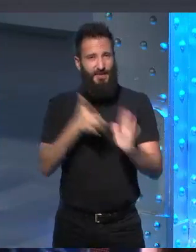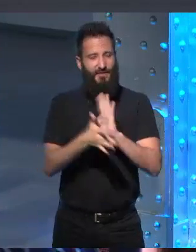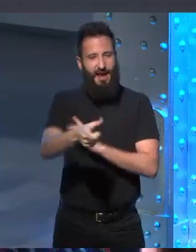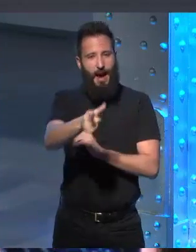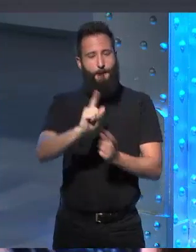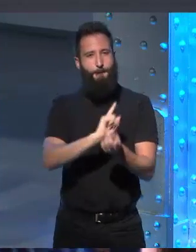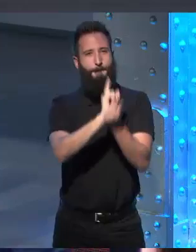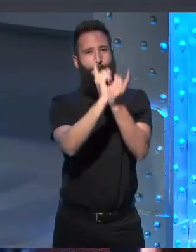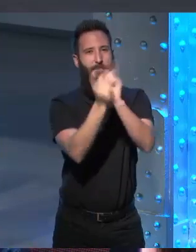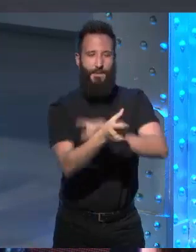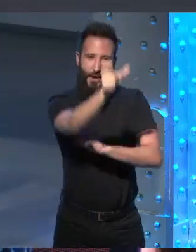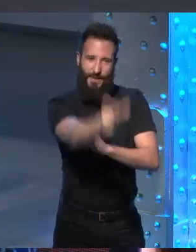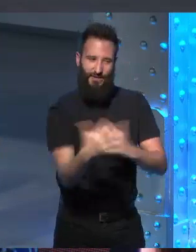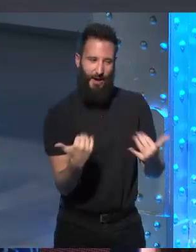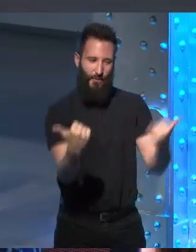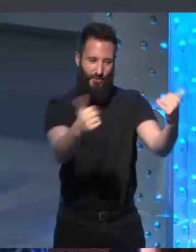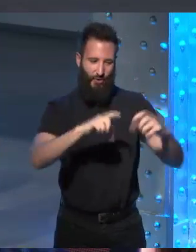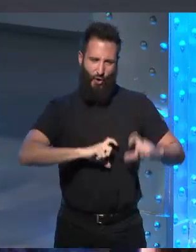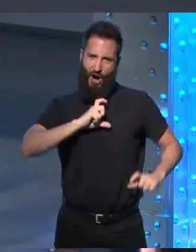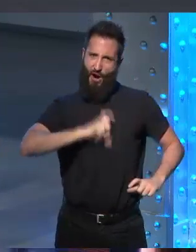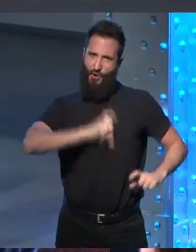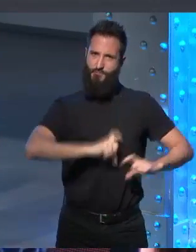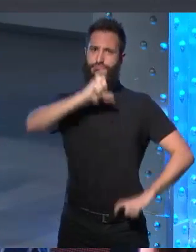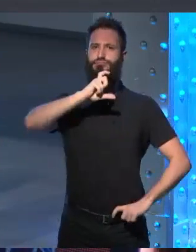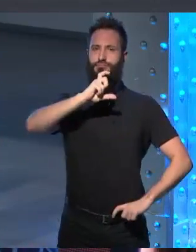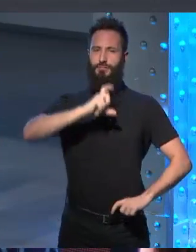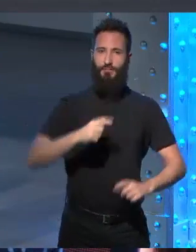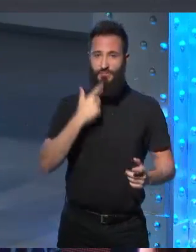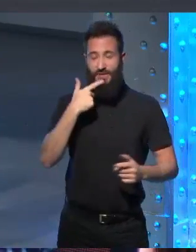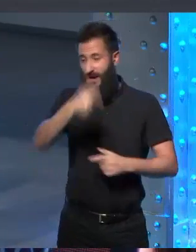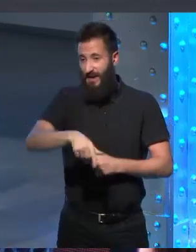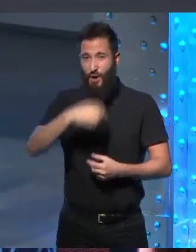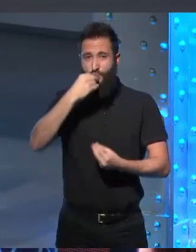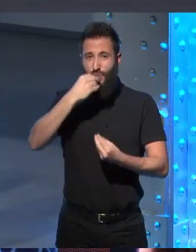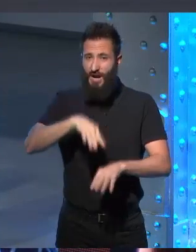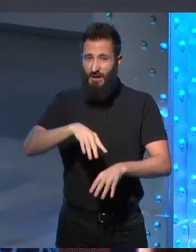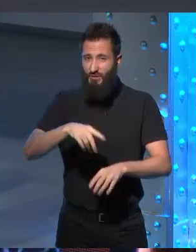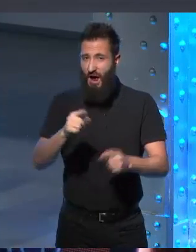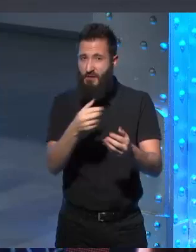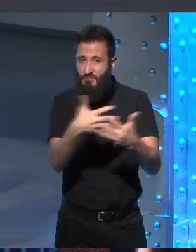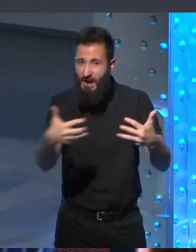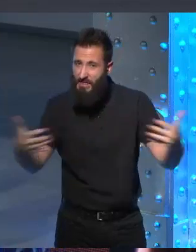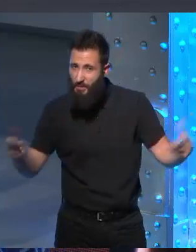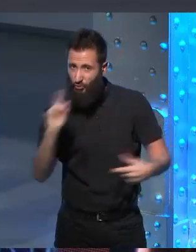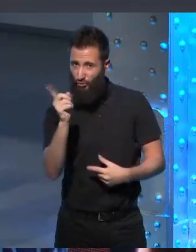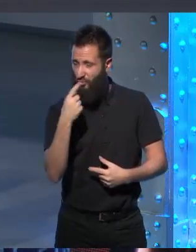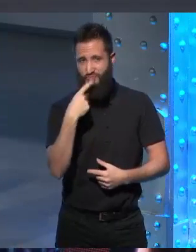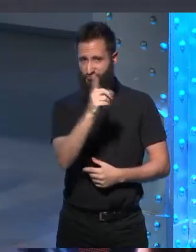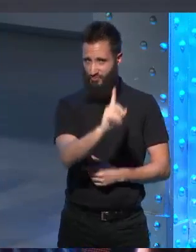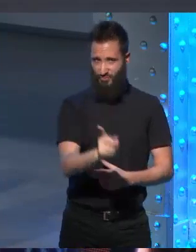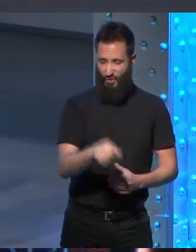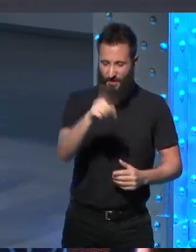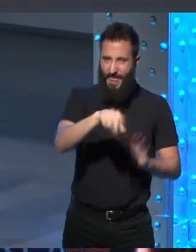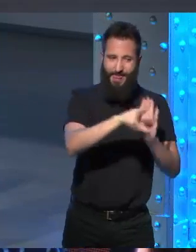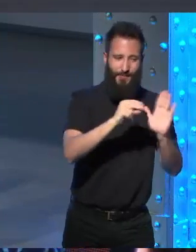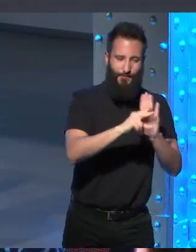¿no? Hacemos como el propio viaje del héroe en el propio espectador. No solamente usamos mitos narrativos dentro de la narrativa del propio